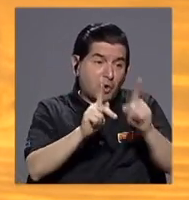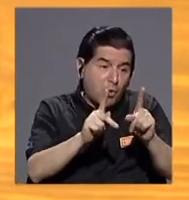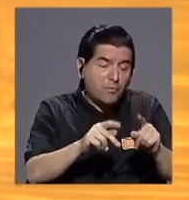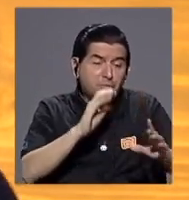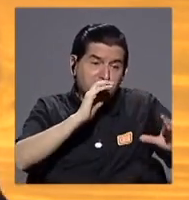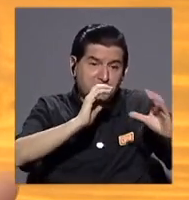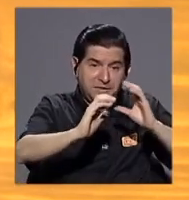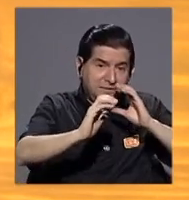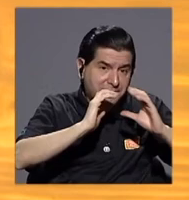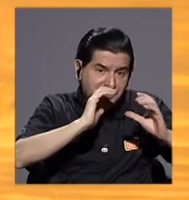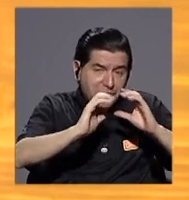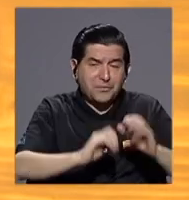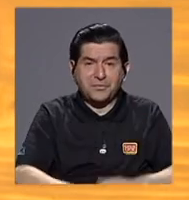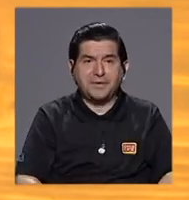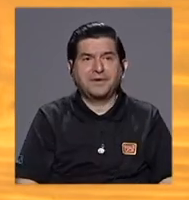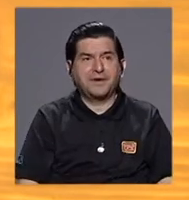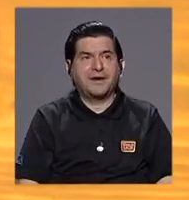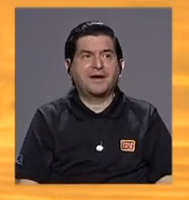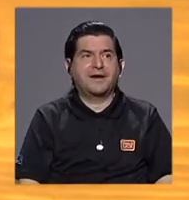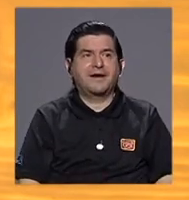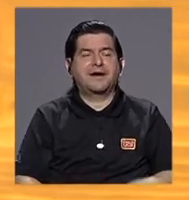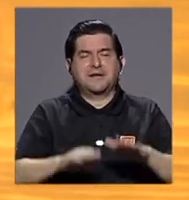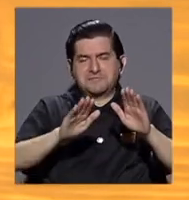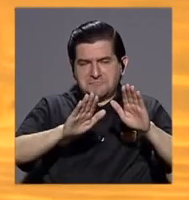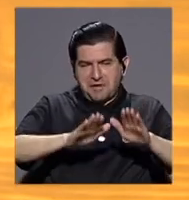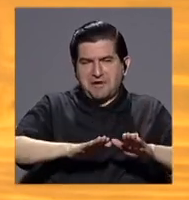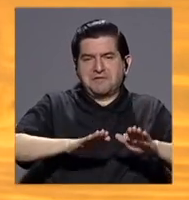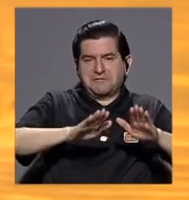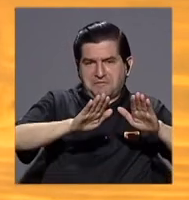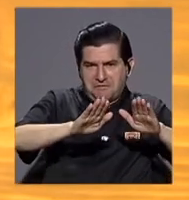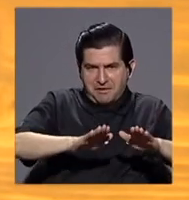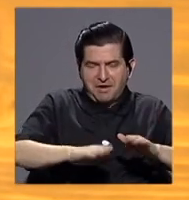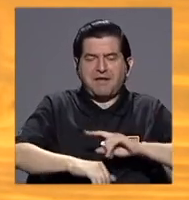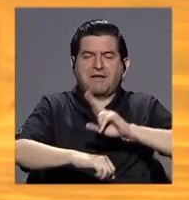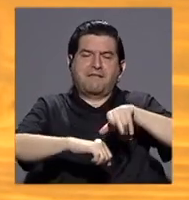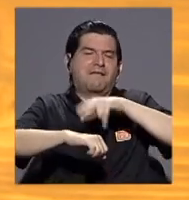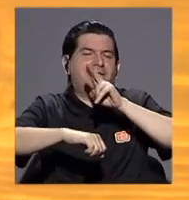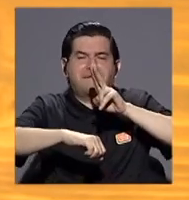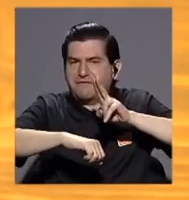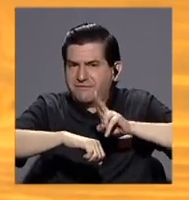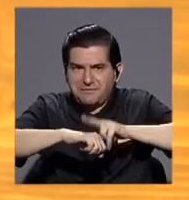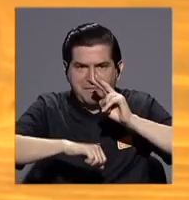una comunicación distendida, natural,